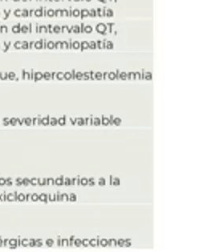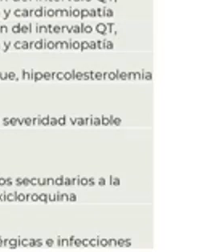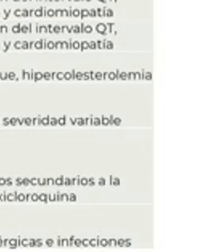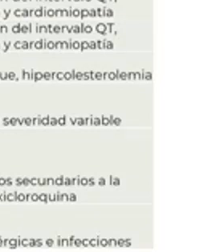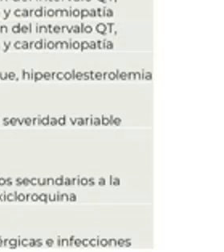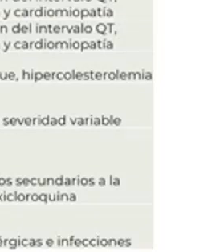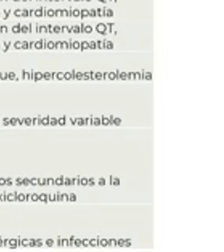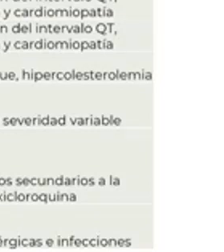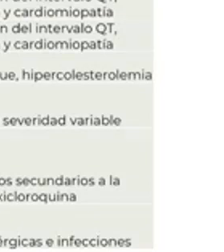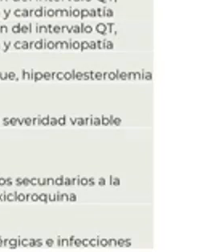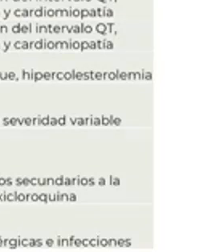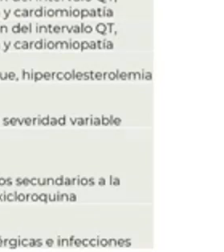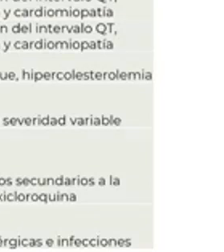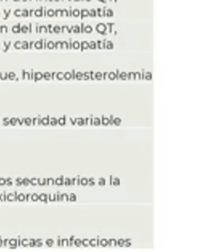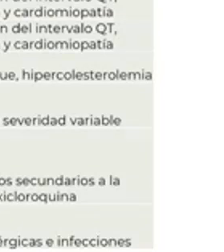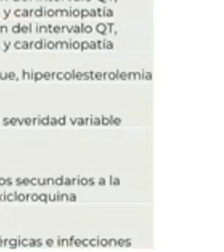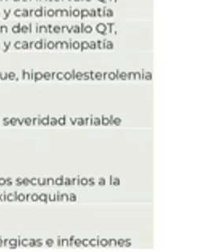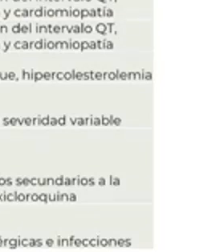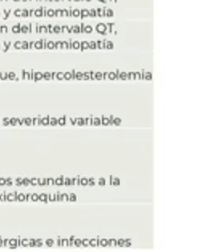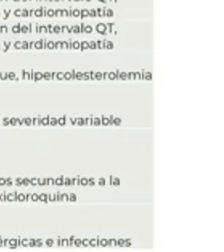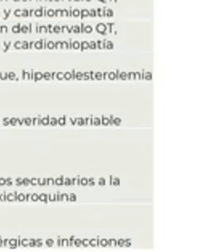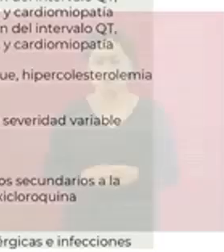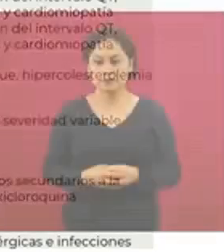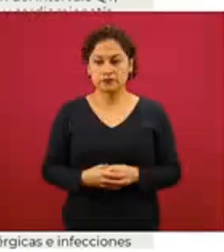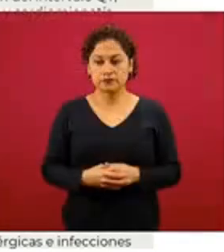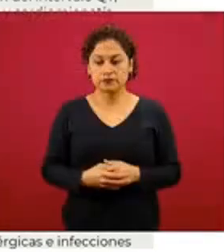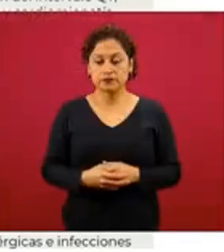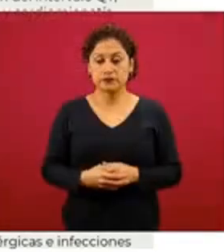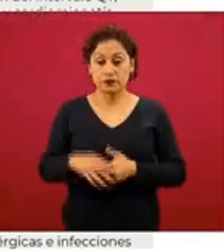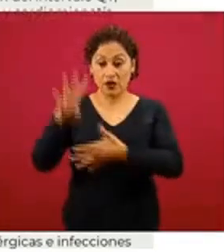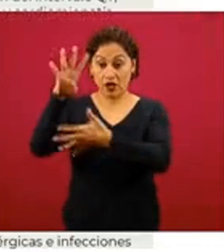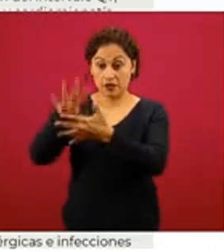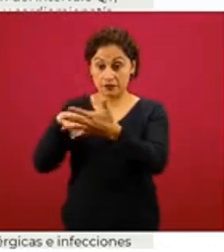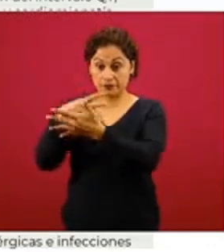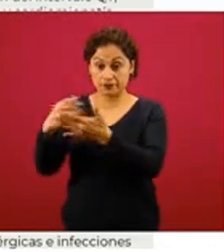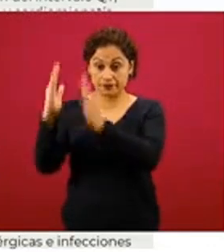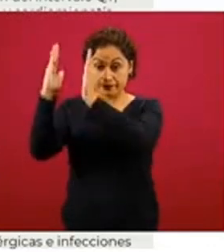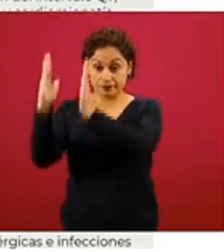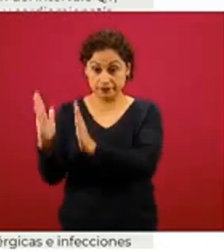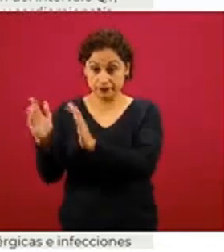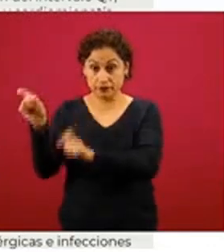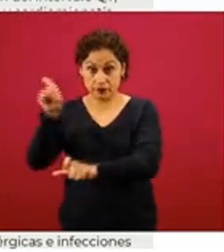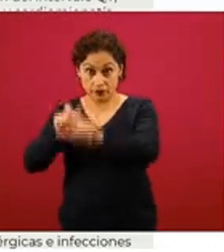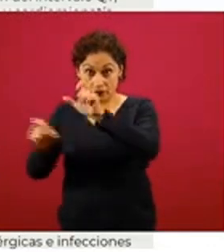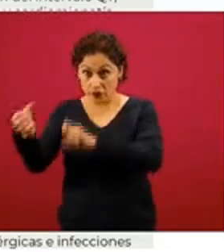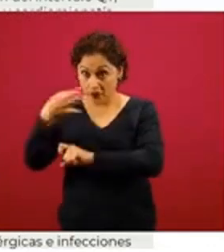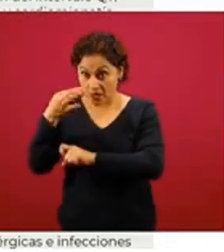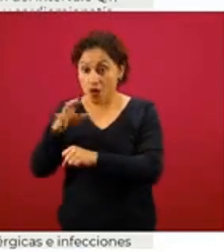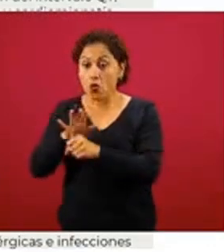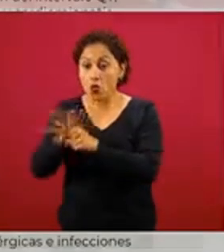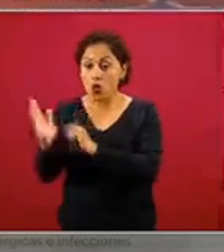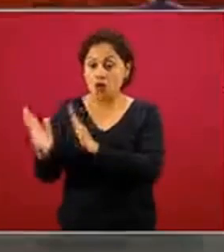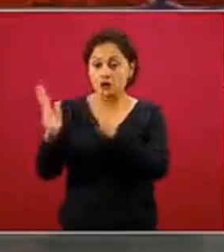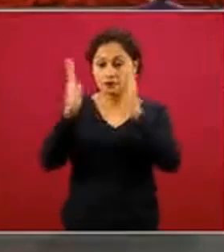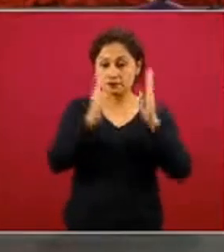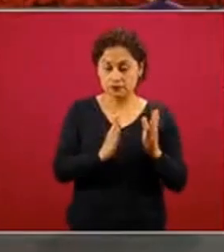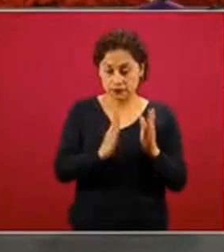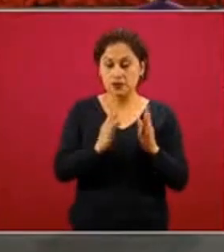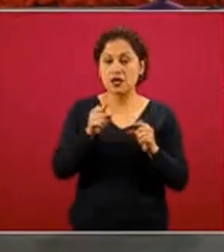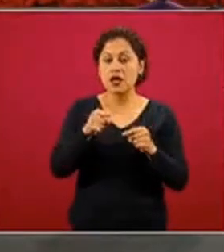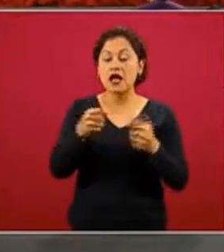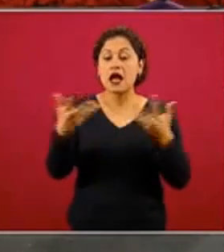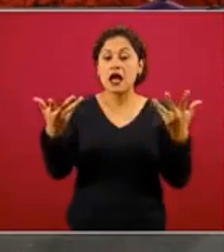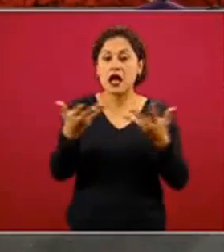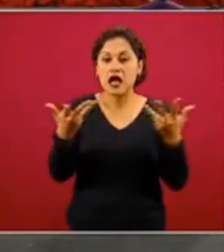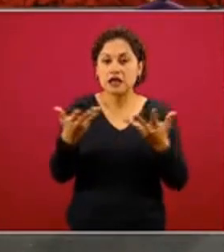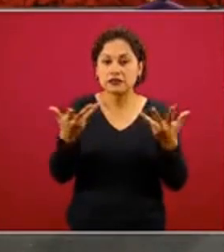acciones y desde luego hay que cuidarlas. Entonces, la moraleja aquí es que es complicado y nos